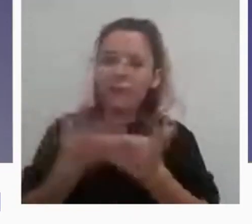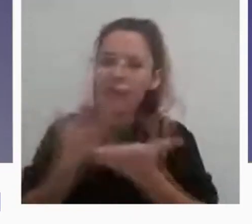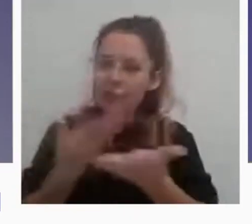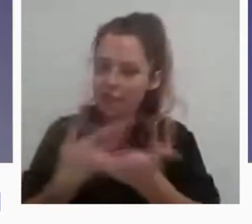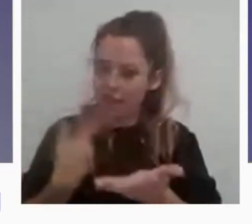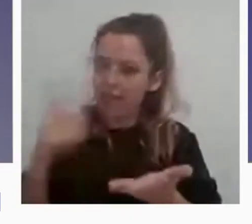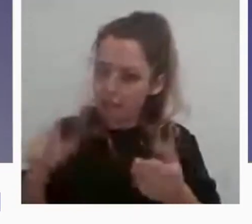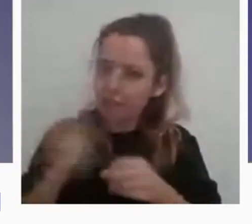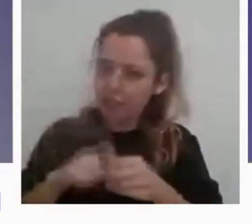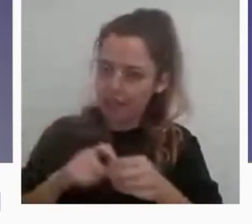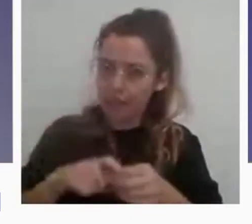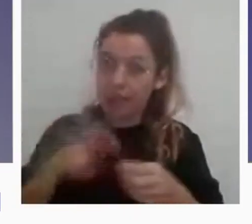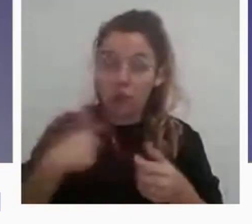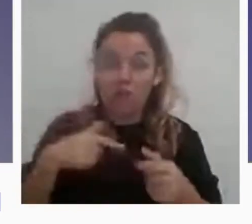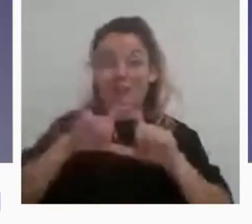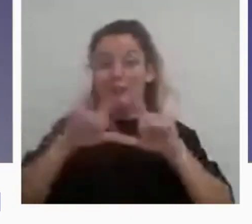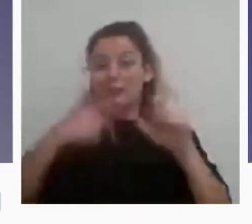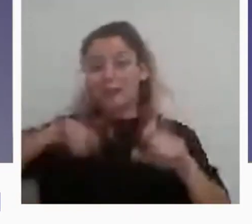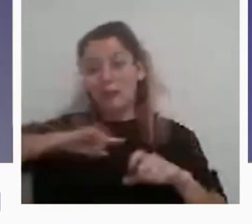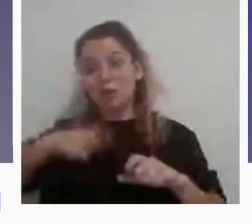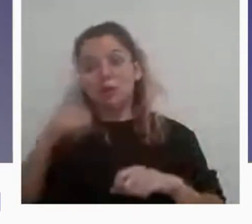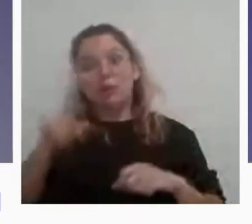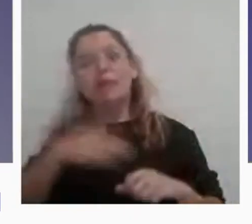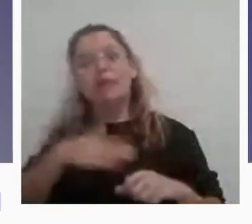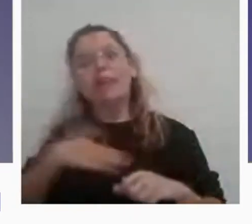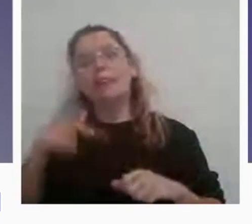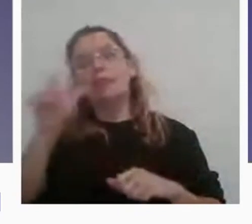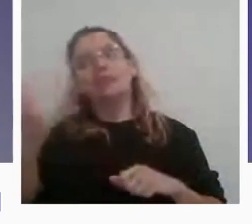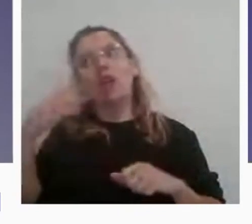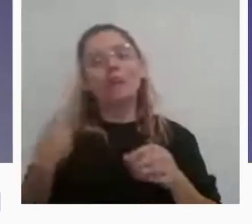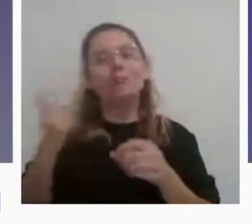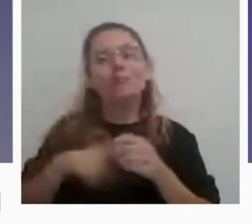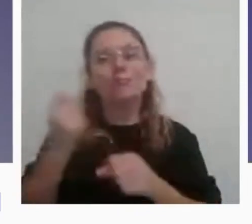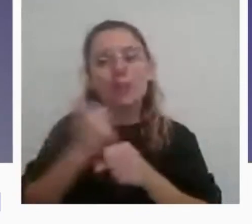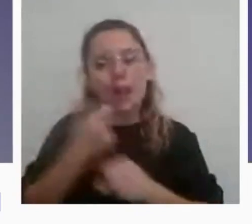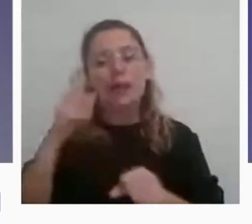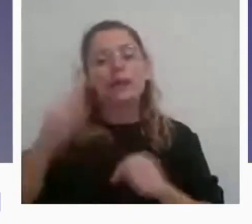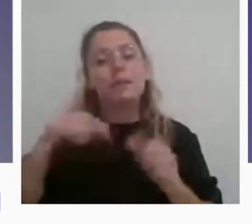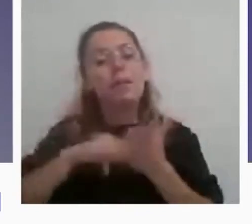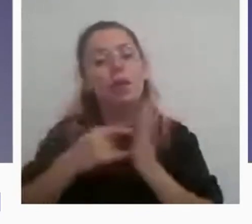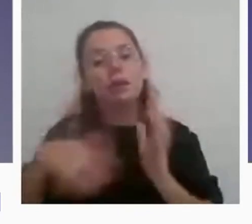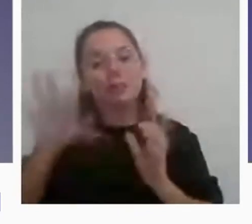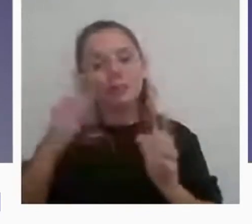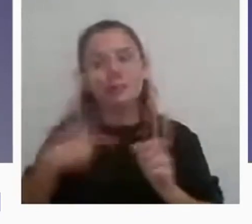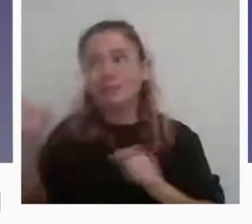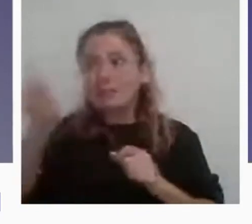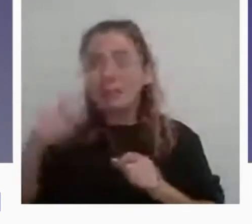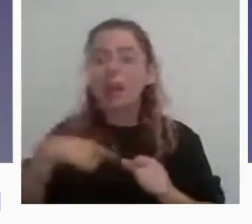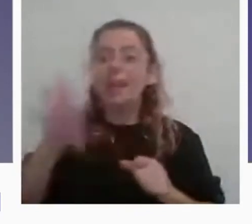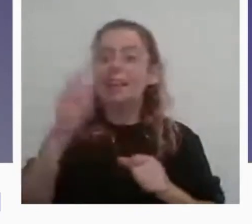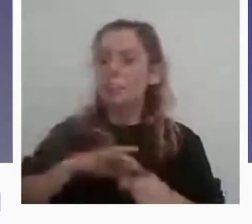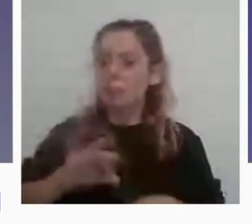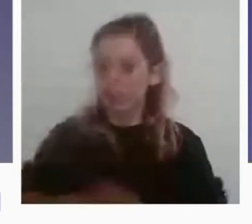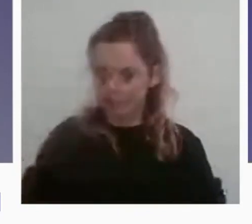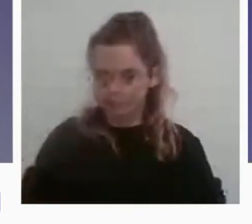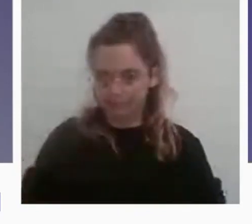desde BBK Cuna tratamos de involucrarlas también en estos procesos de decisión. y mucha más programación